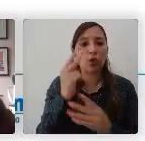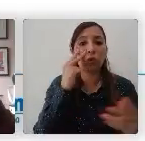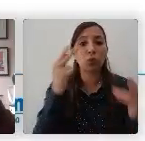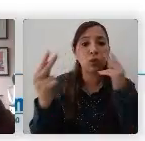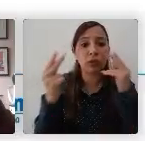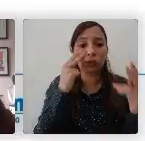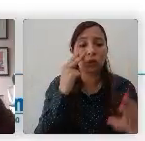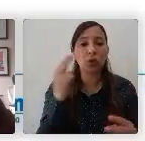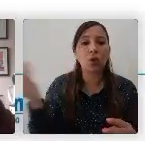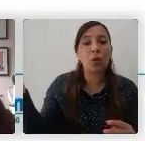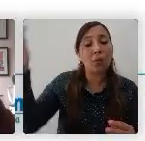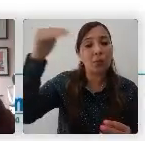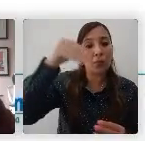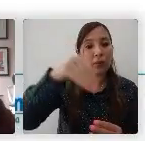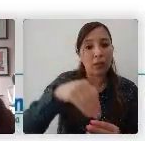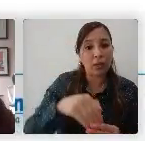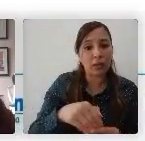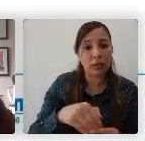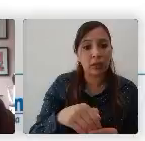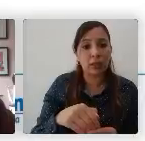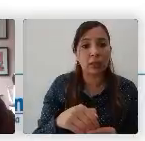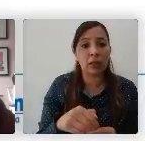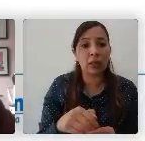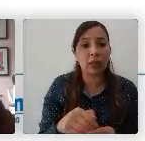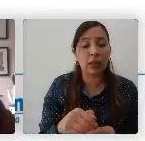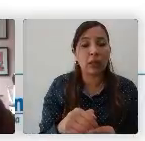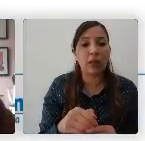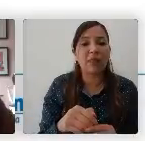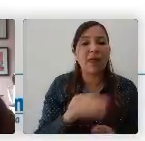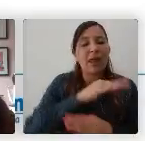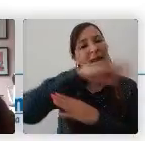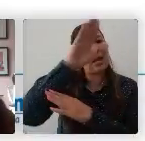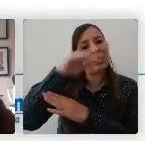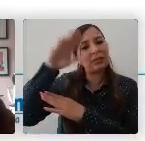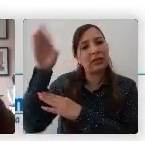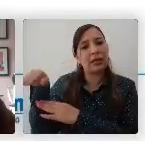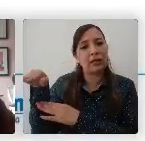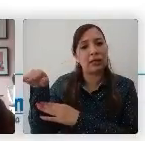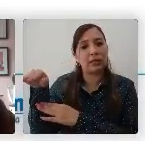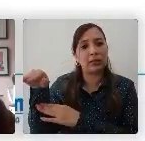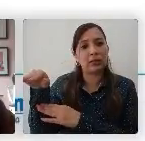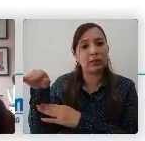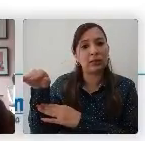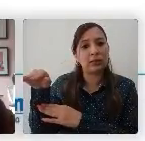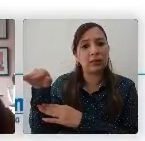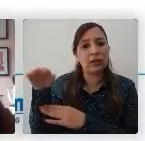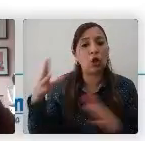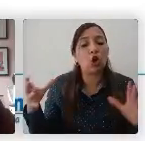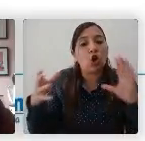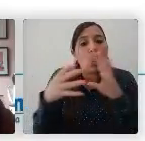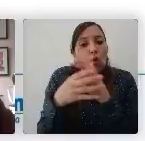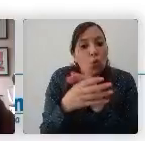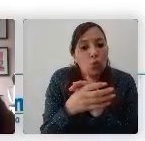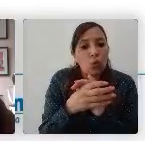turístico de nuestro país se desarrolla en zonas rurales y así de la mano mincetur y promperú